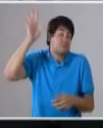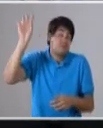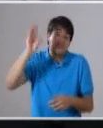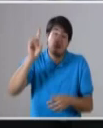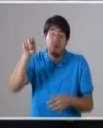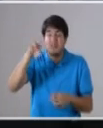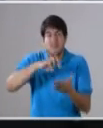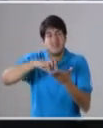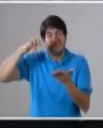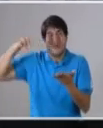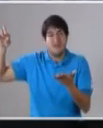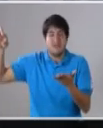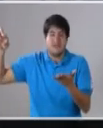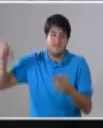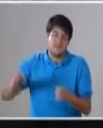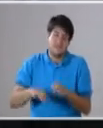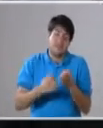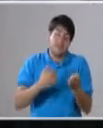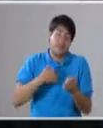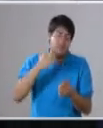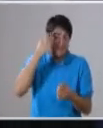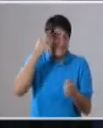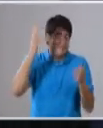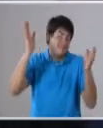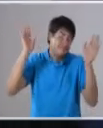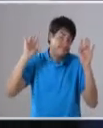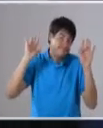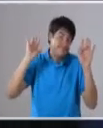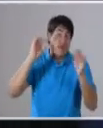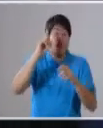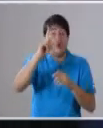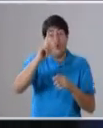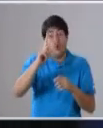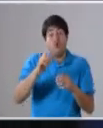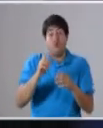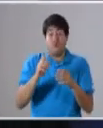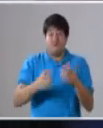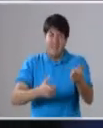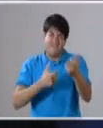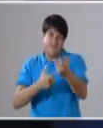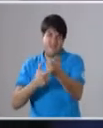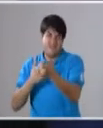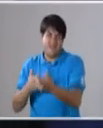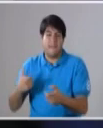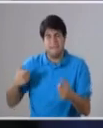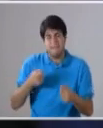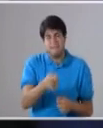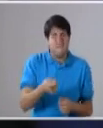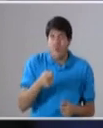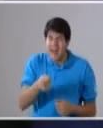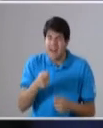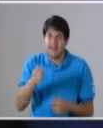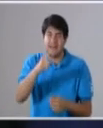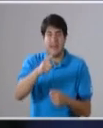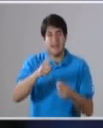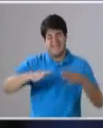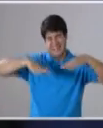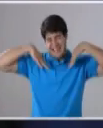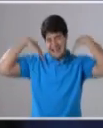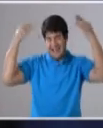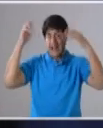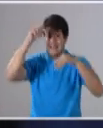Entonces yo le diría, bueno, pues ya solo el hecho de que hay una masacre de esa naturaleza en el planeta en el que habitamos nos debería de importar.